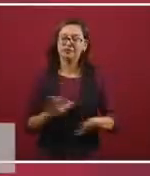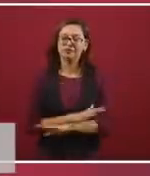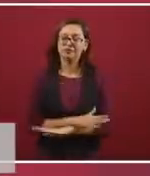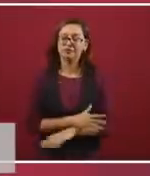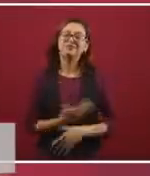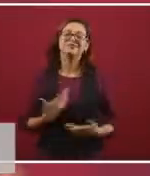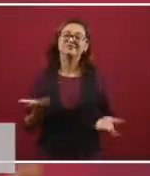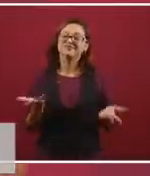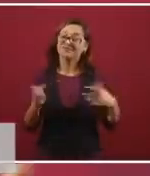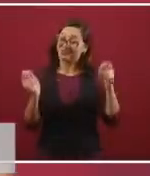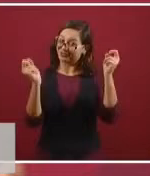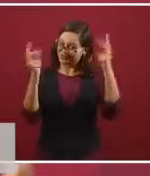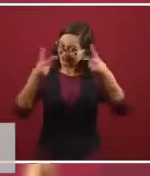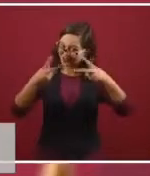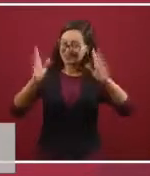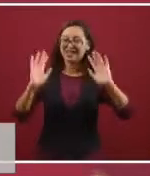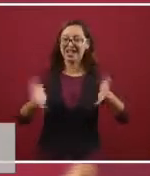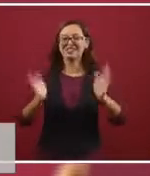ya